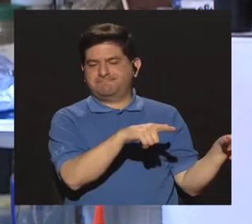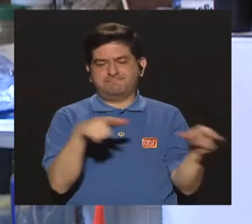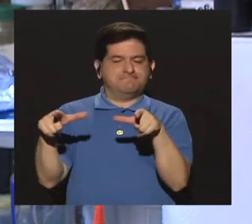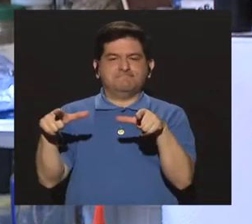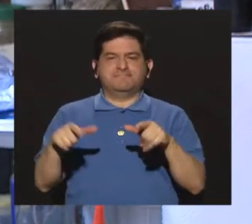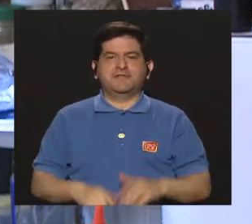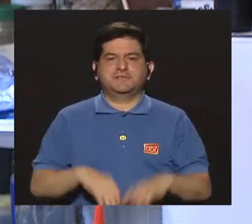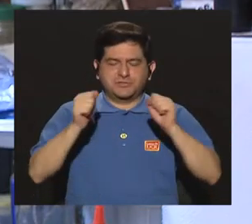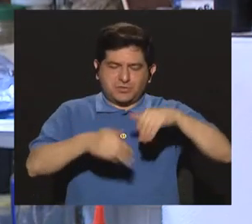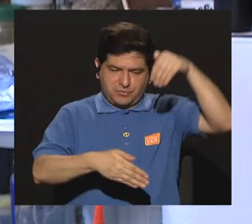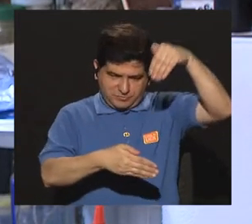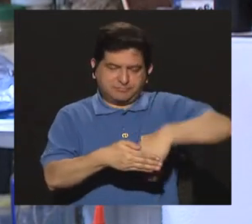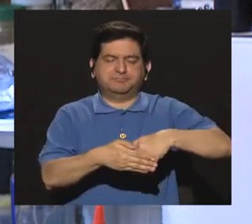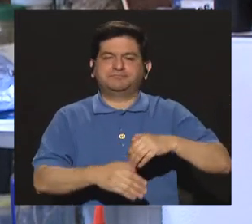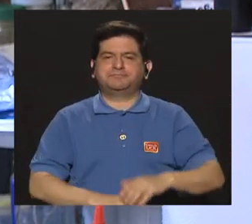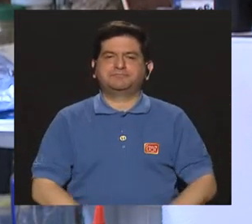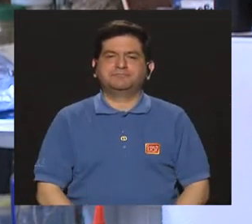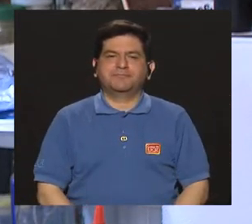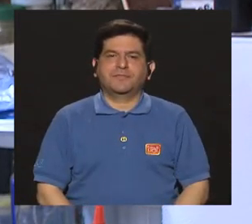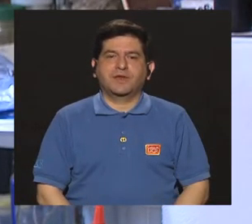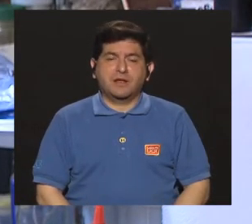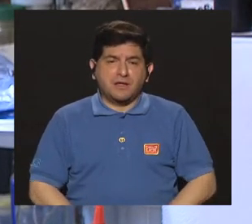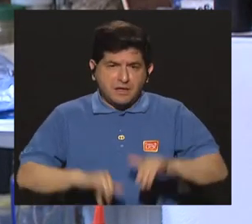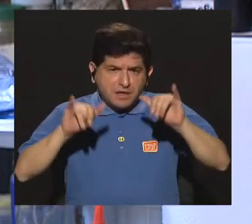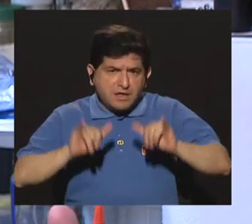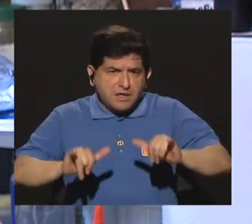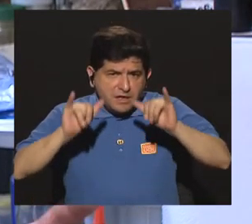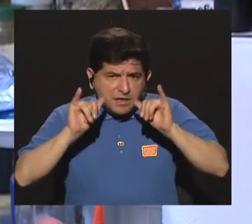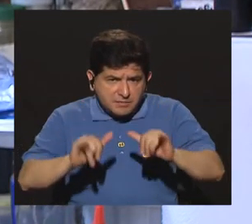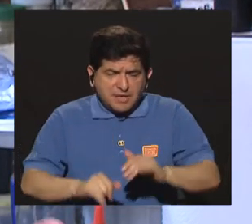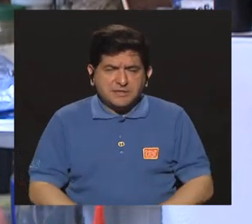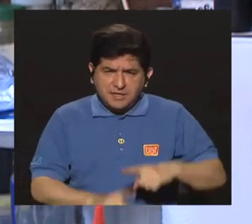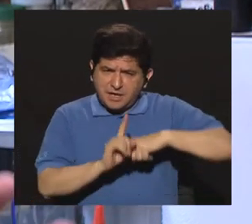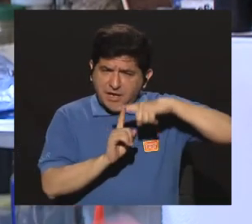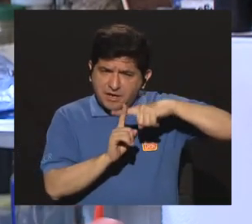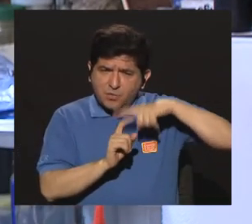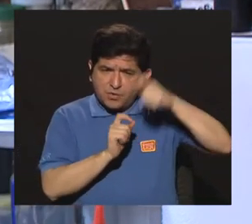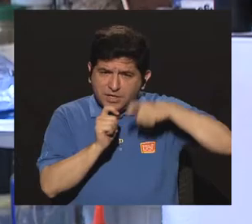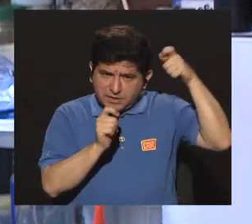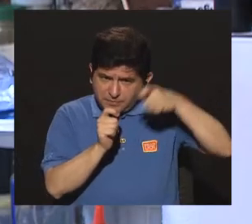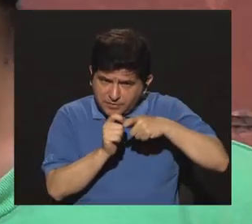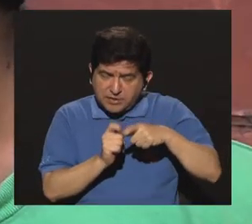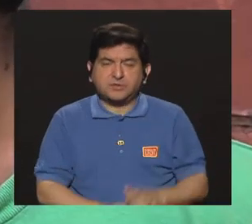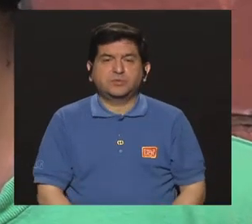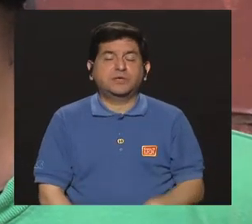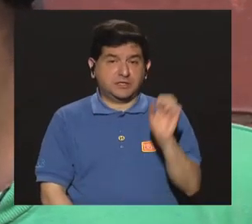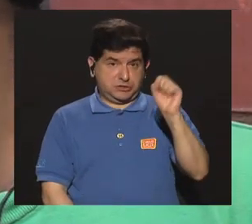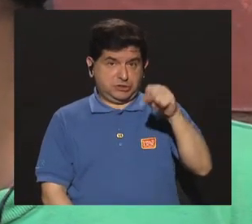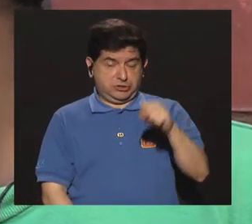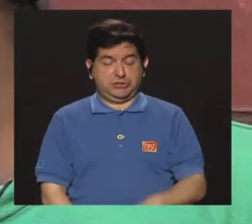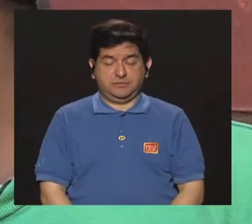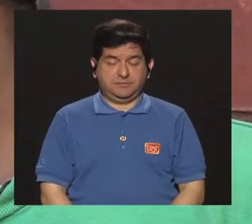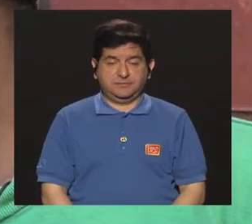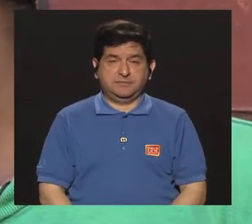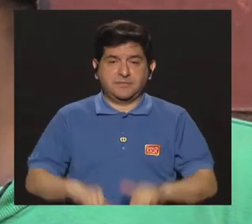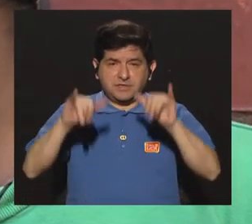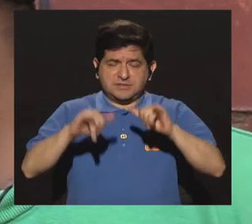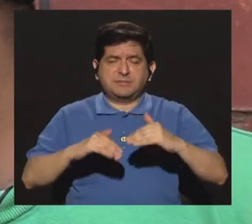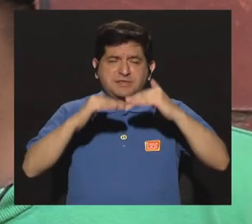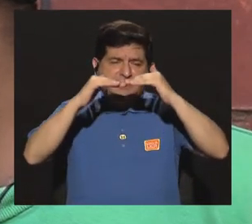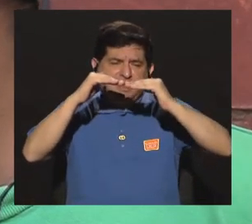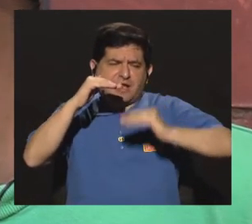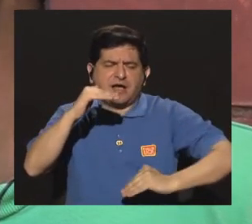quedan listos verdad para entrar a la colección y el día de mantenimientos con ciertas temperaturas adecuadas y verdad la colección